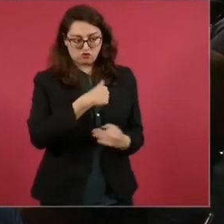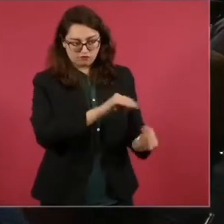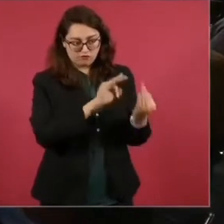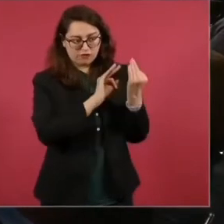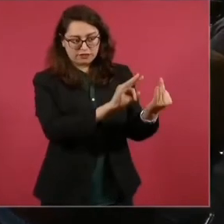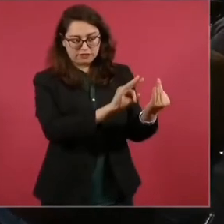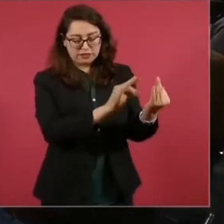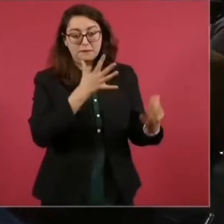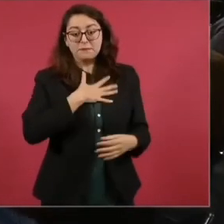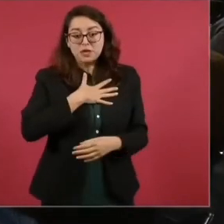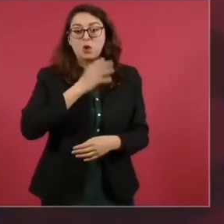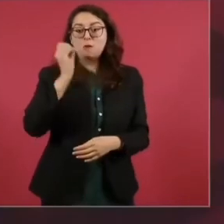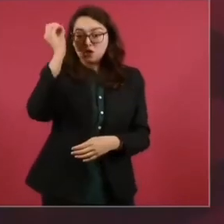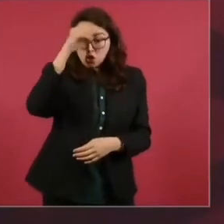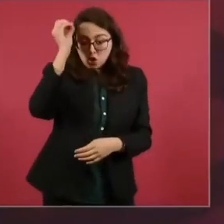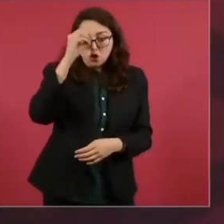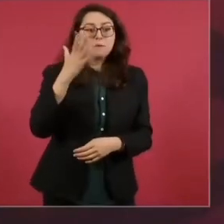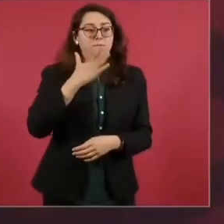opinando